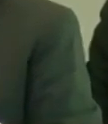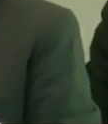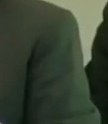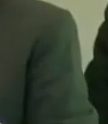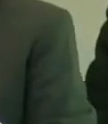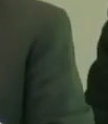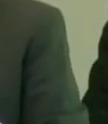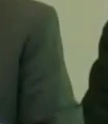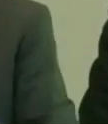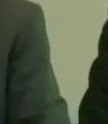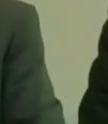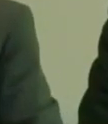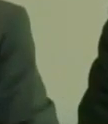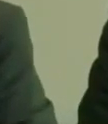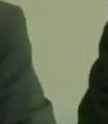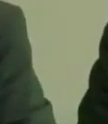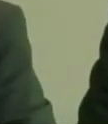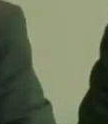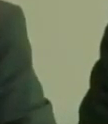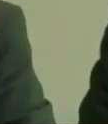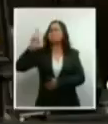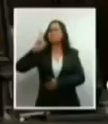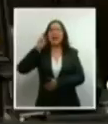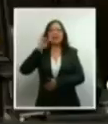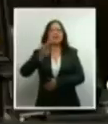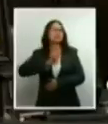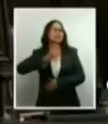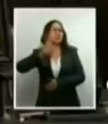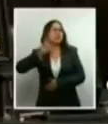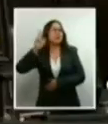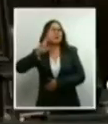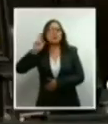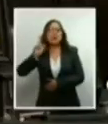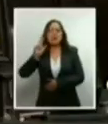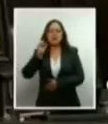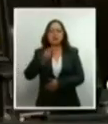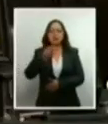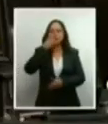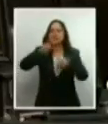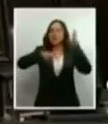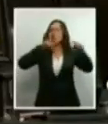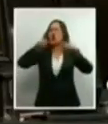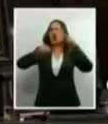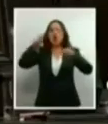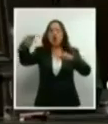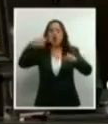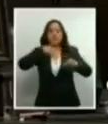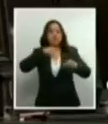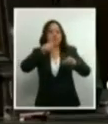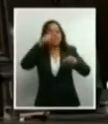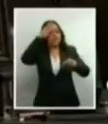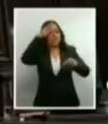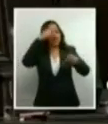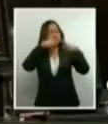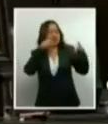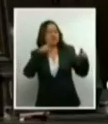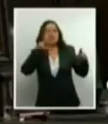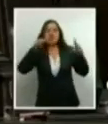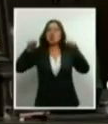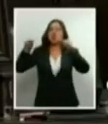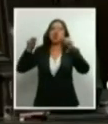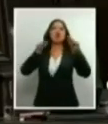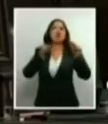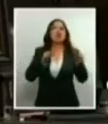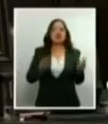frontera. ¡Qué boca! Sí. Bueno, es que recordemos que pues este hombre, este personaje, se llenaba la boca diciendo que él